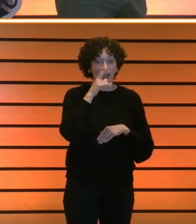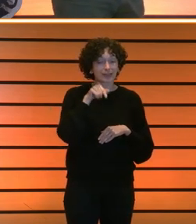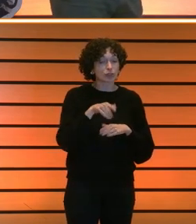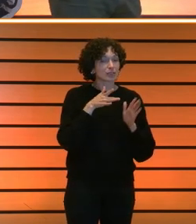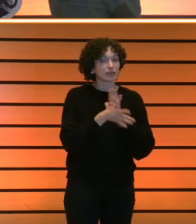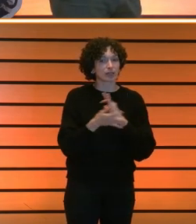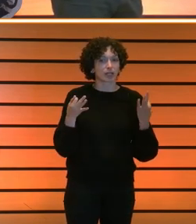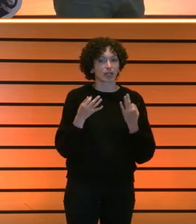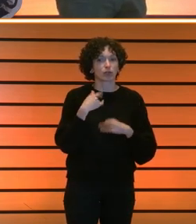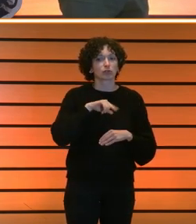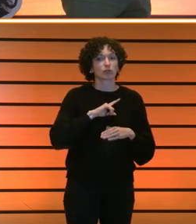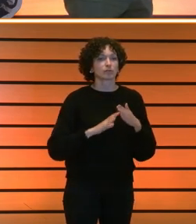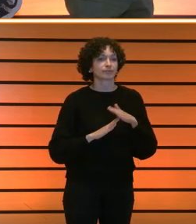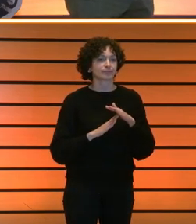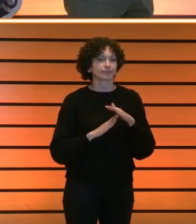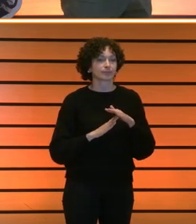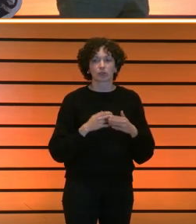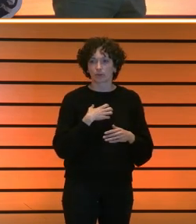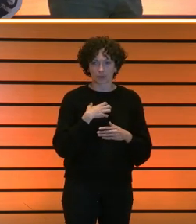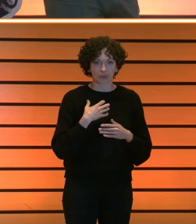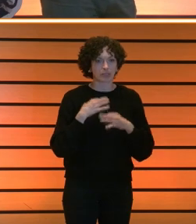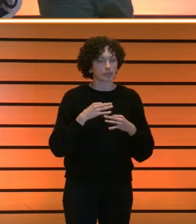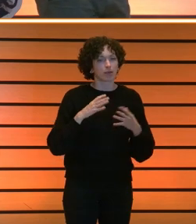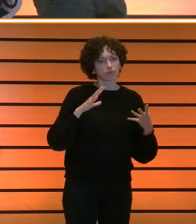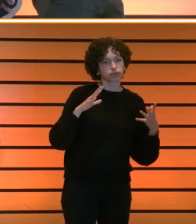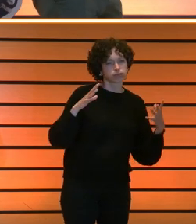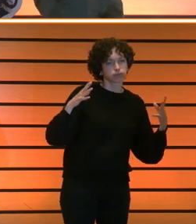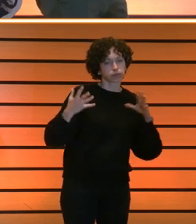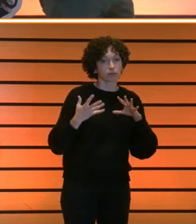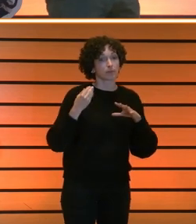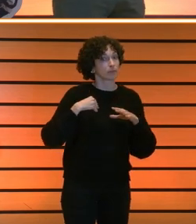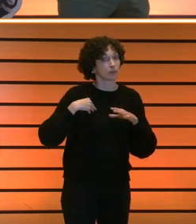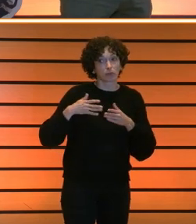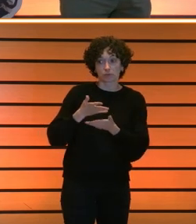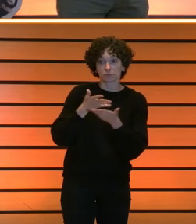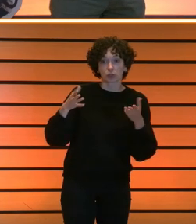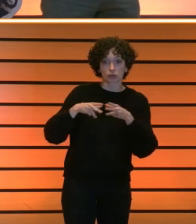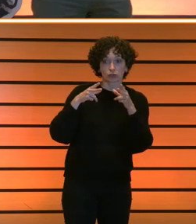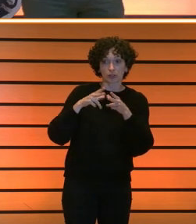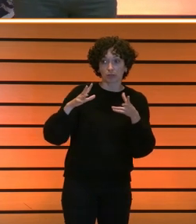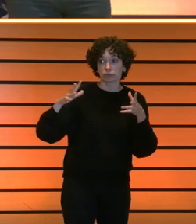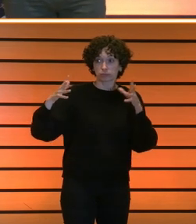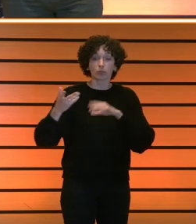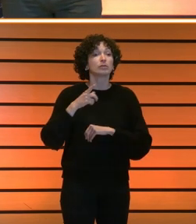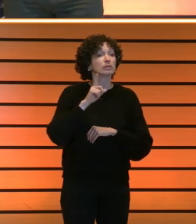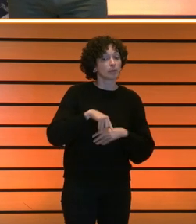estar parados continuamente tenemos que evolucionar al ritmo que avanza la sociedad